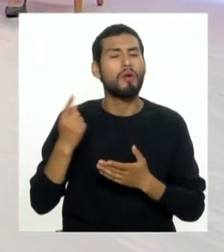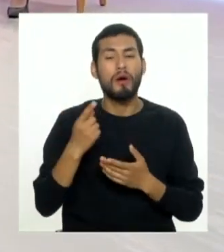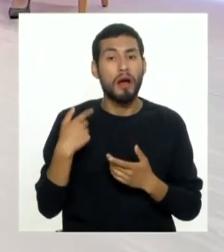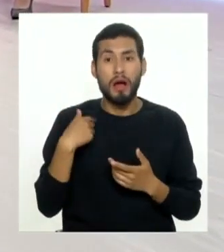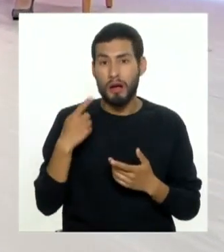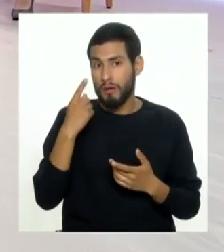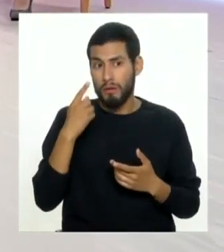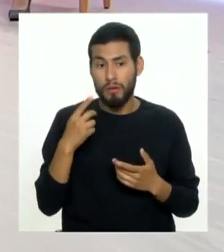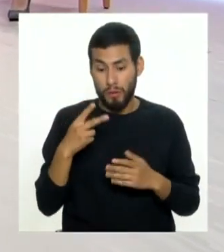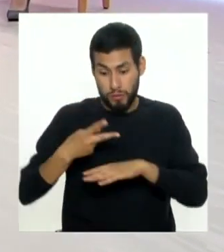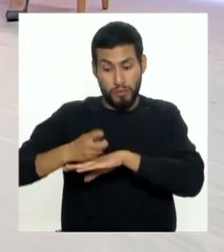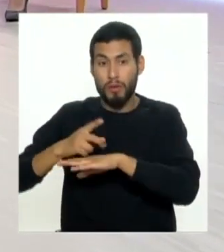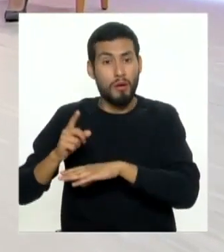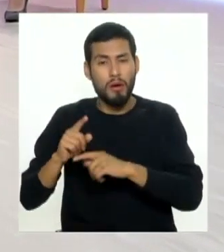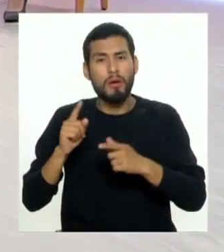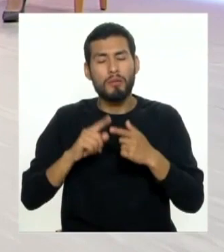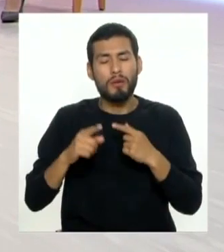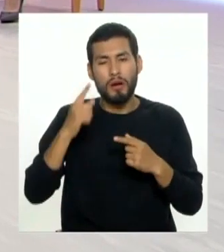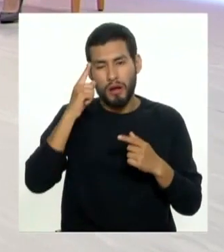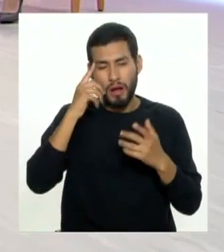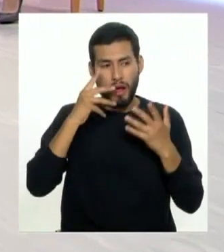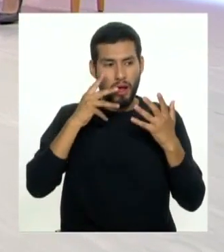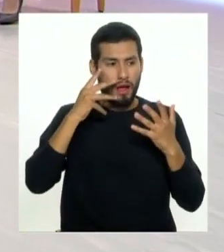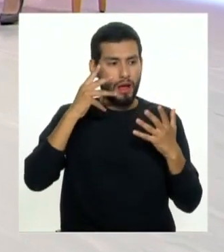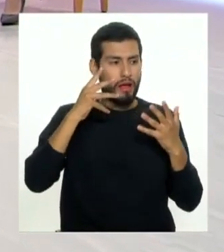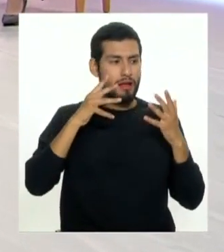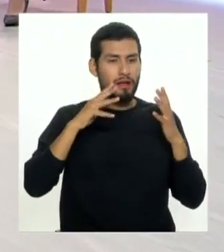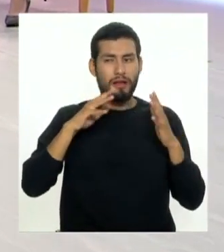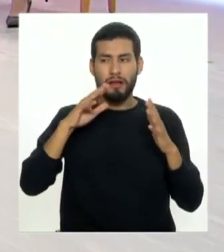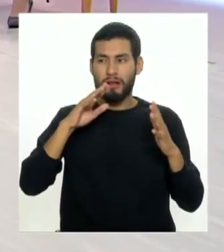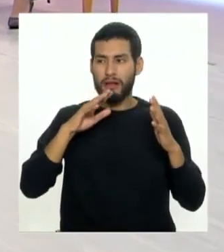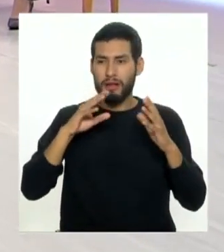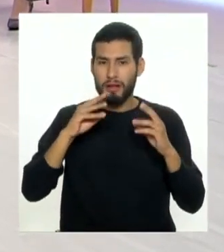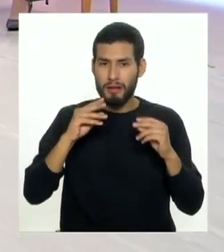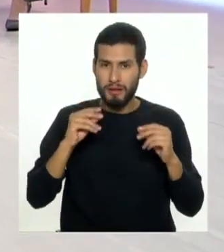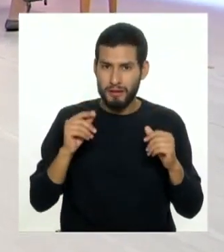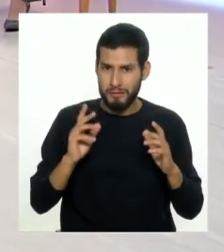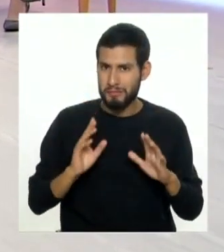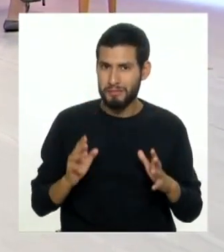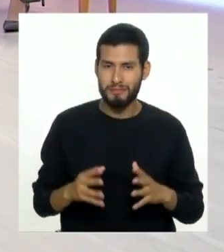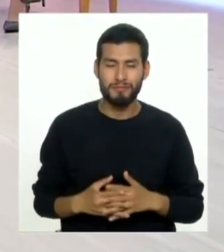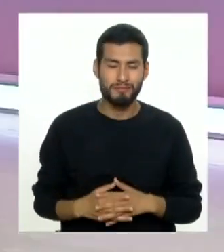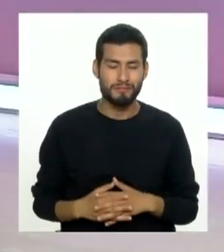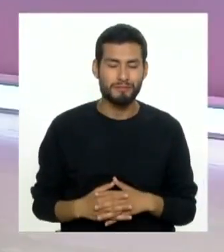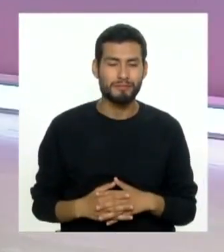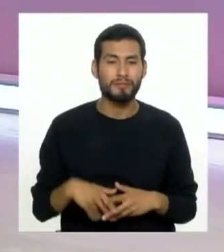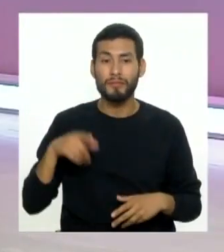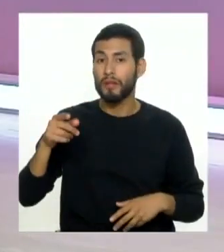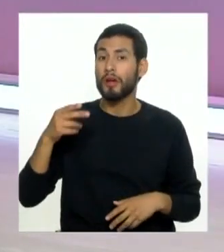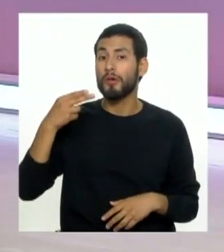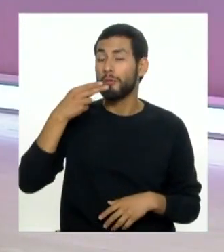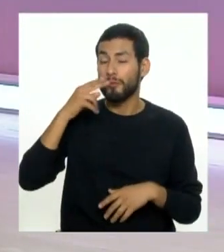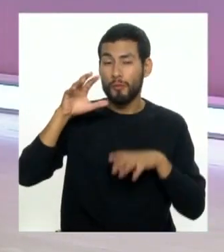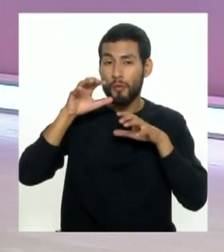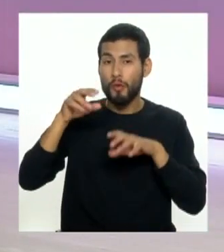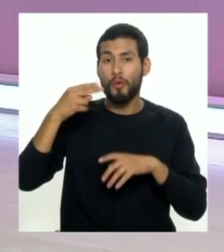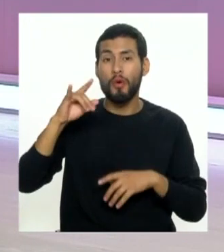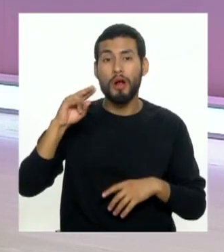no llega a la convulsión, pero sigue presentando el aura. Tenemos una pregunta desde Huánuco. Nos está